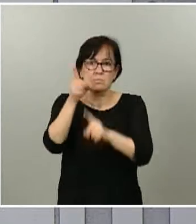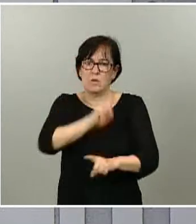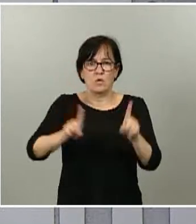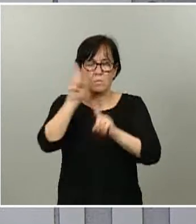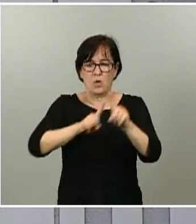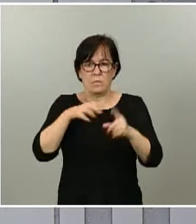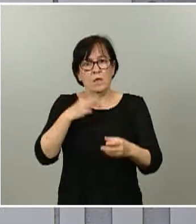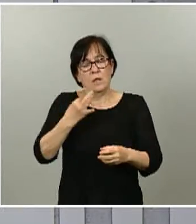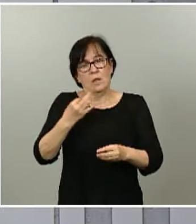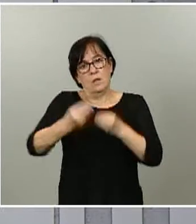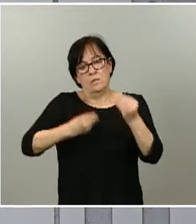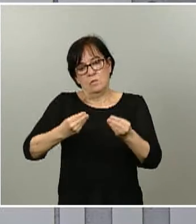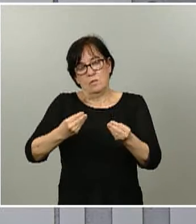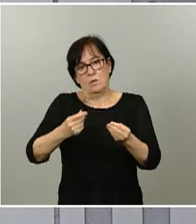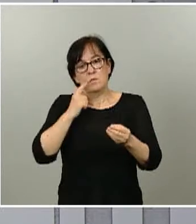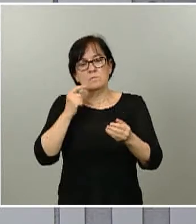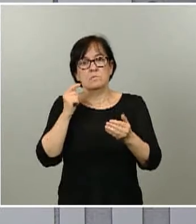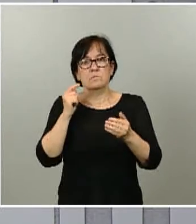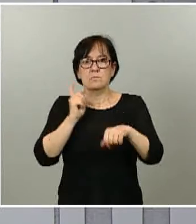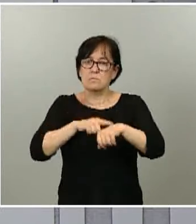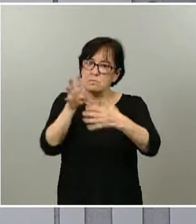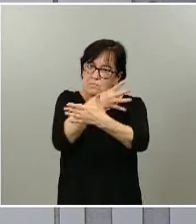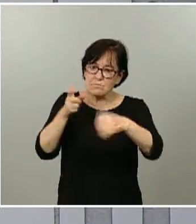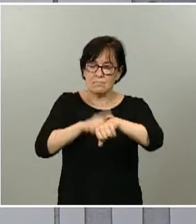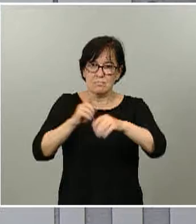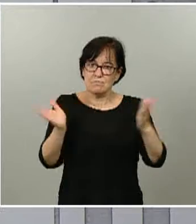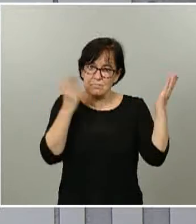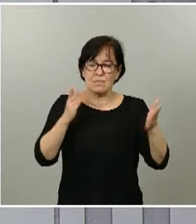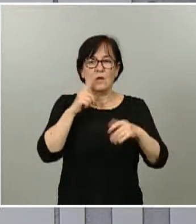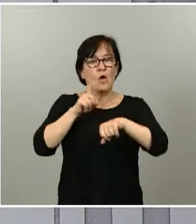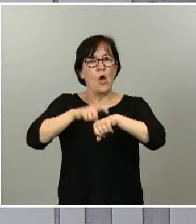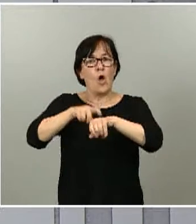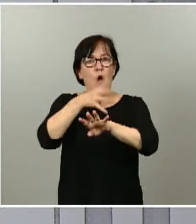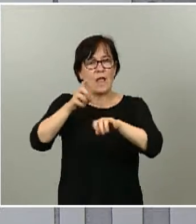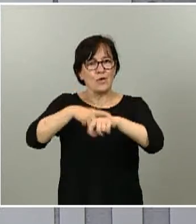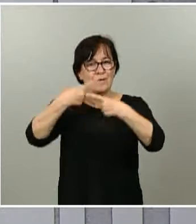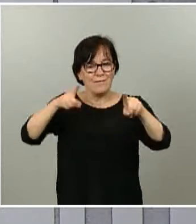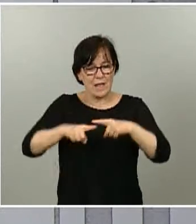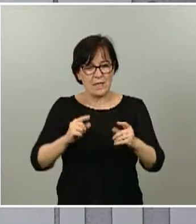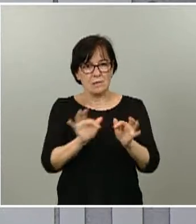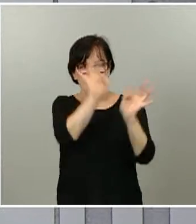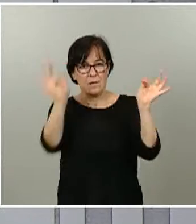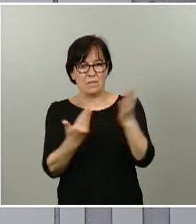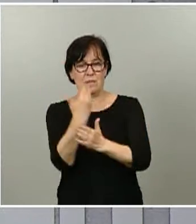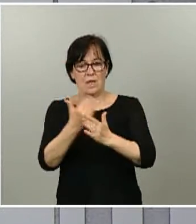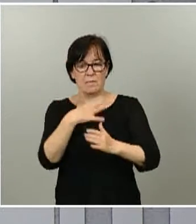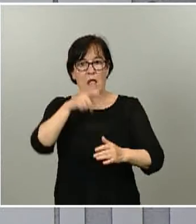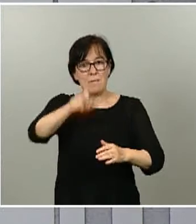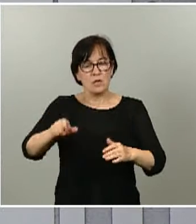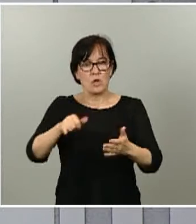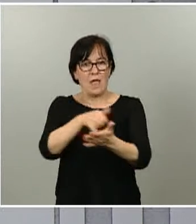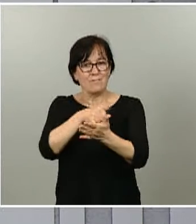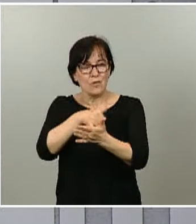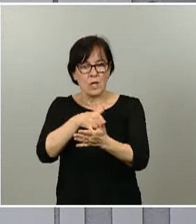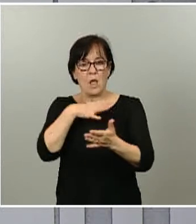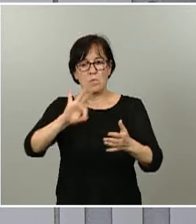tener una salida ordenada de la población, unos pasillos de horario a lo largo del día para que las personas vulnerables se puedan proteger